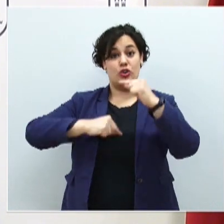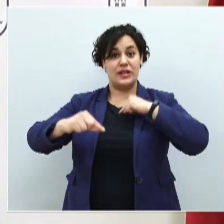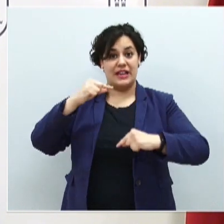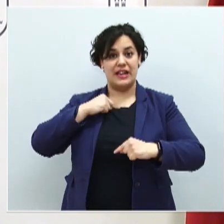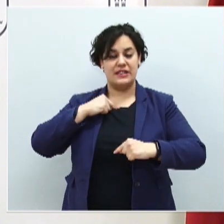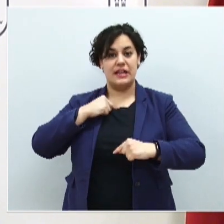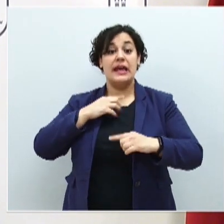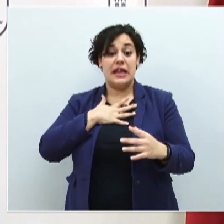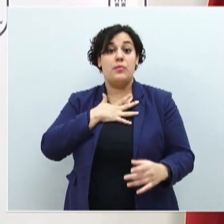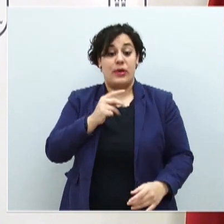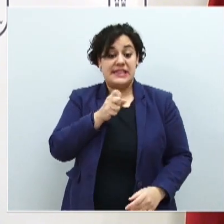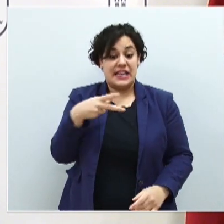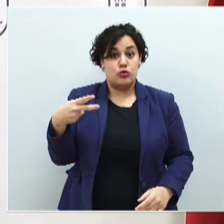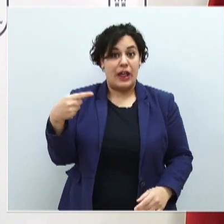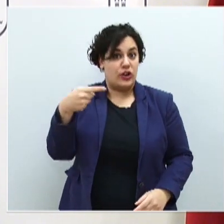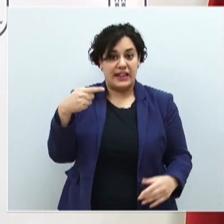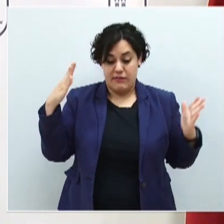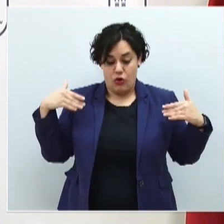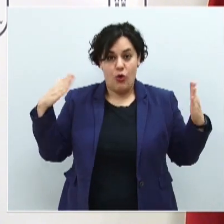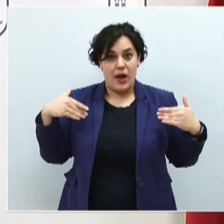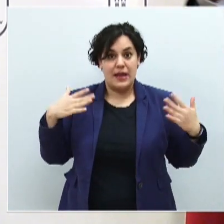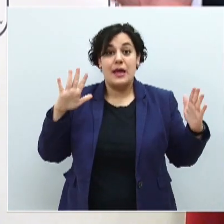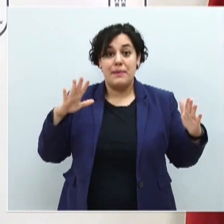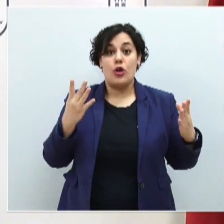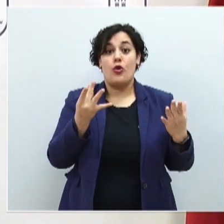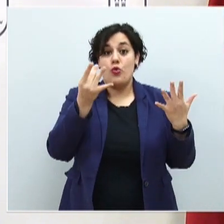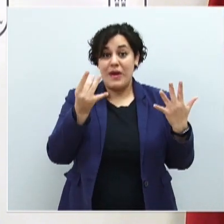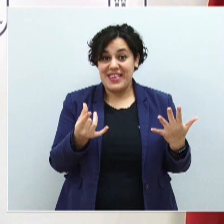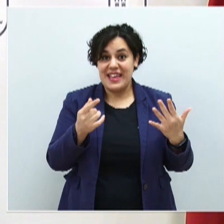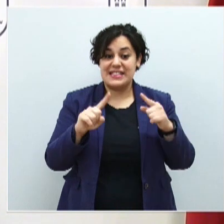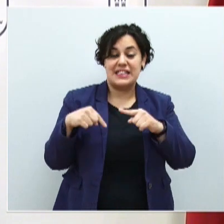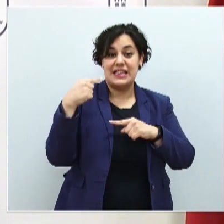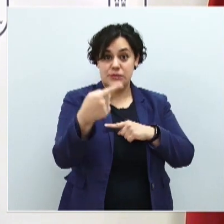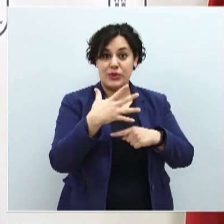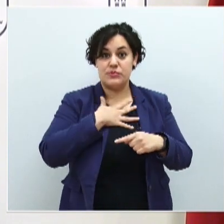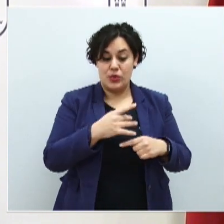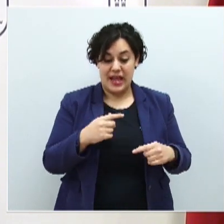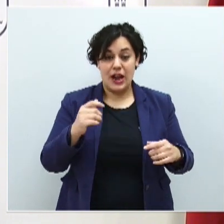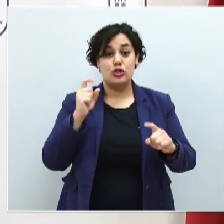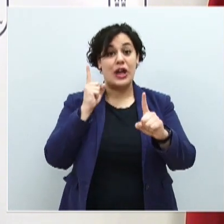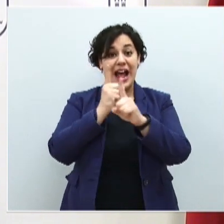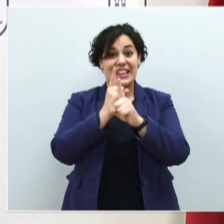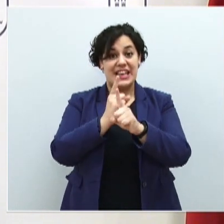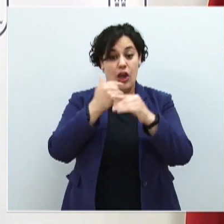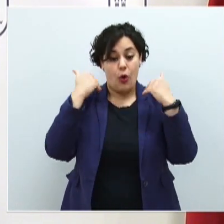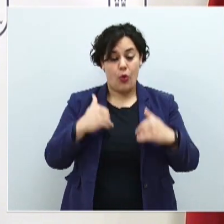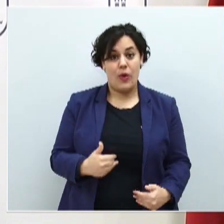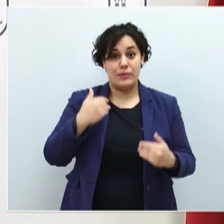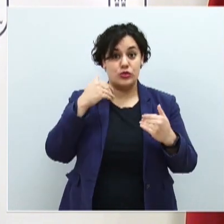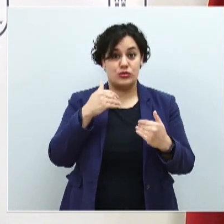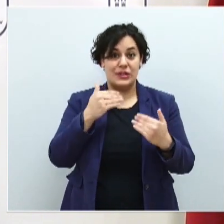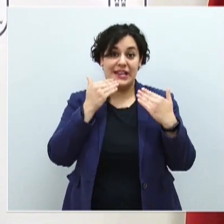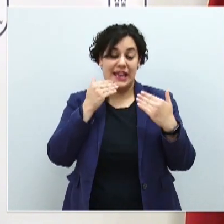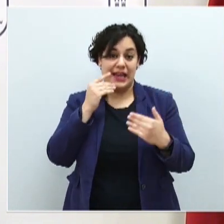incluso la PCR negativa, o puede estar en los 9 días que hay antes de que aparezcan los anticuerpos con un test que decimos rápido